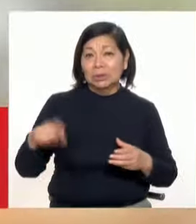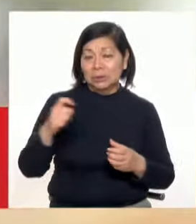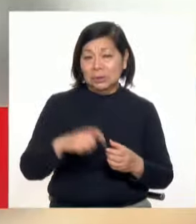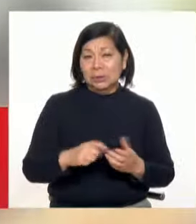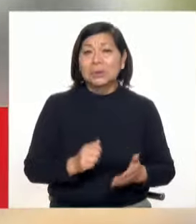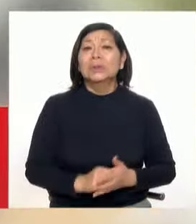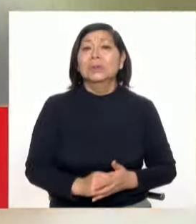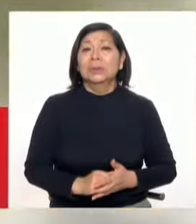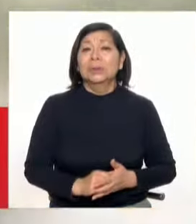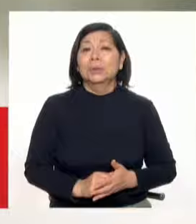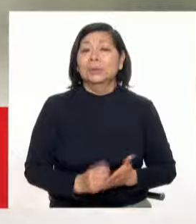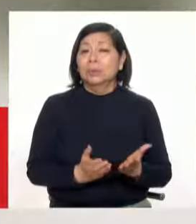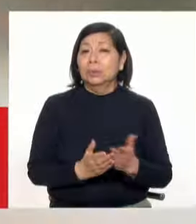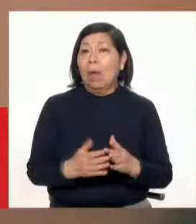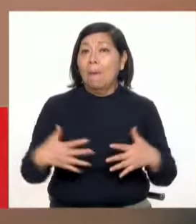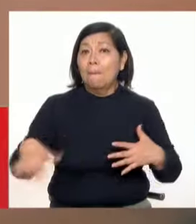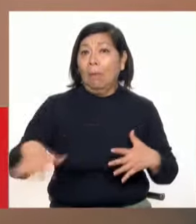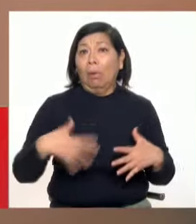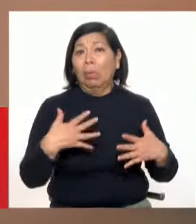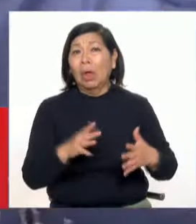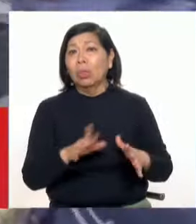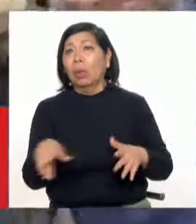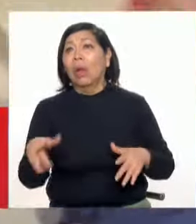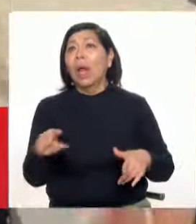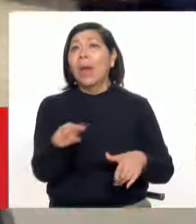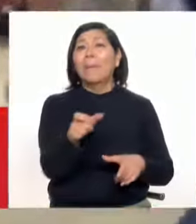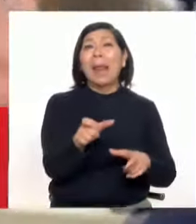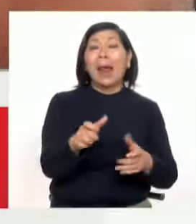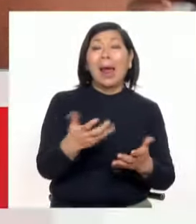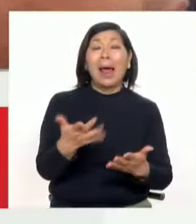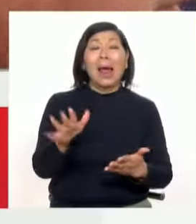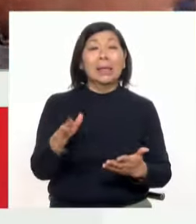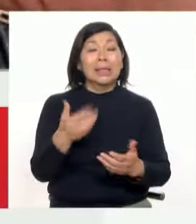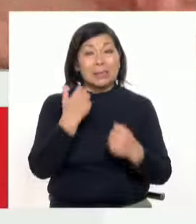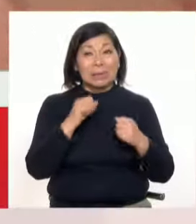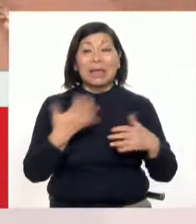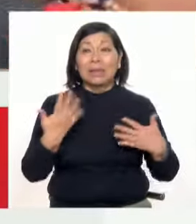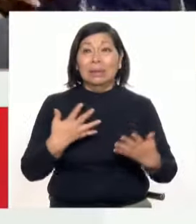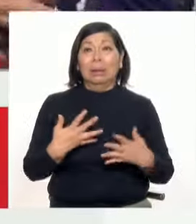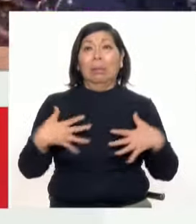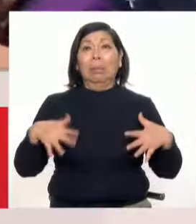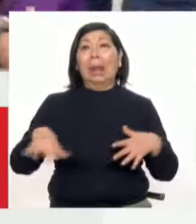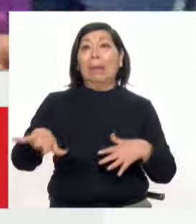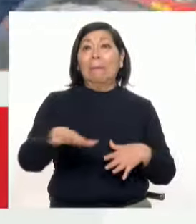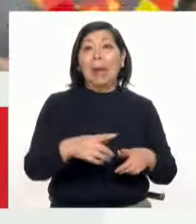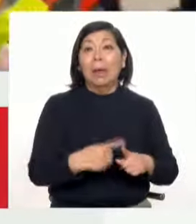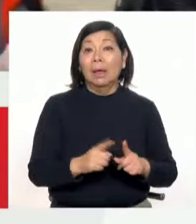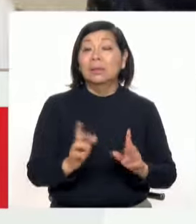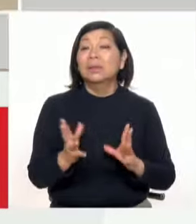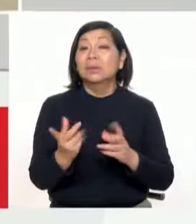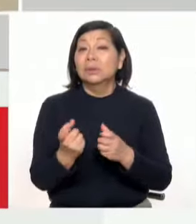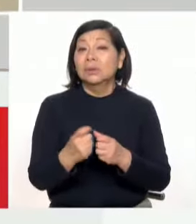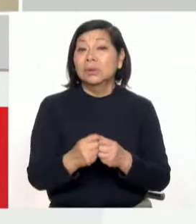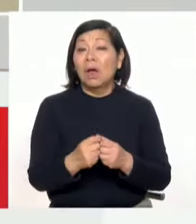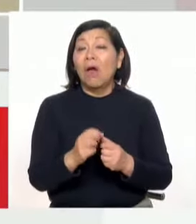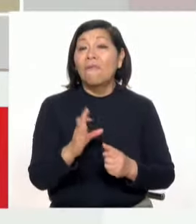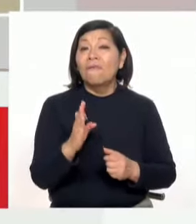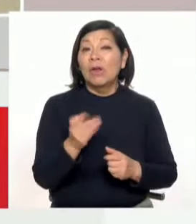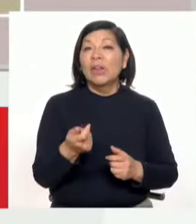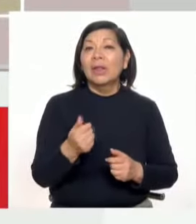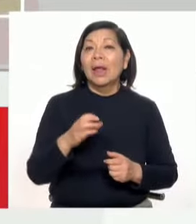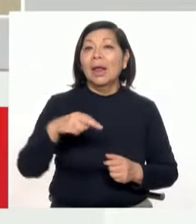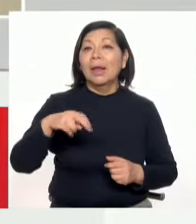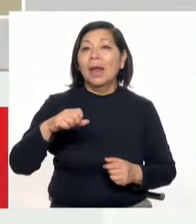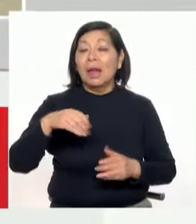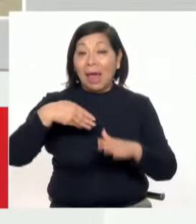tenían inmersos en medio del terror y zozobra a todos los vecinos de Lima Norte. Ella ha sido detenida en la asociación Las Florestas de